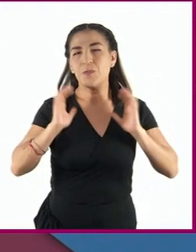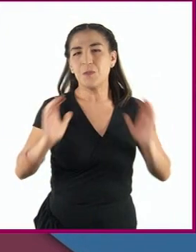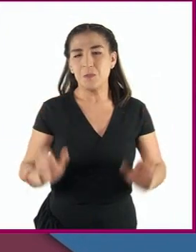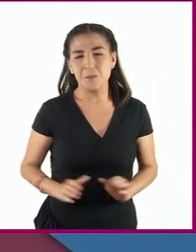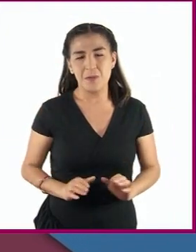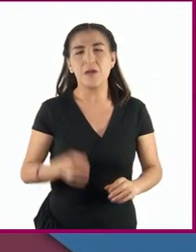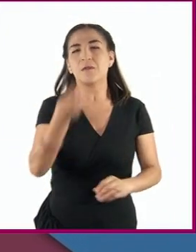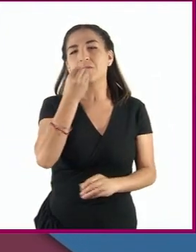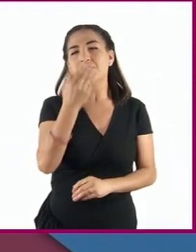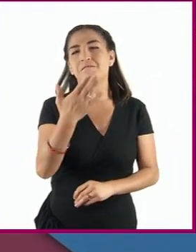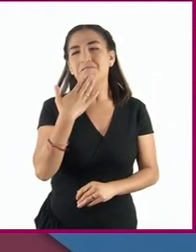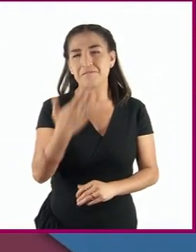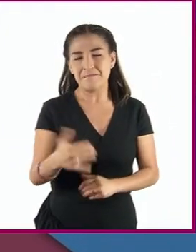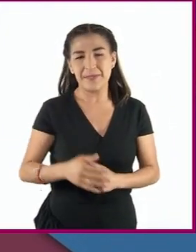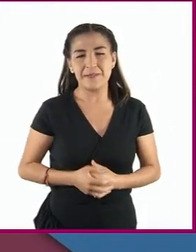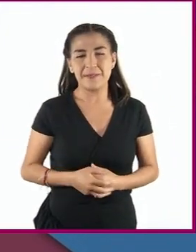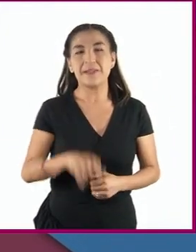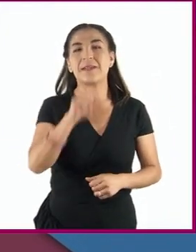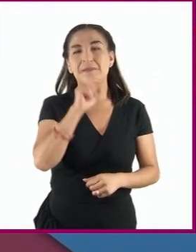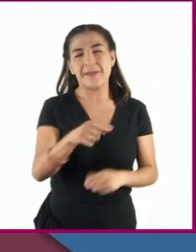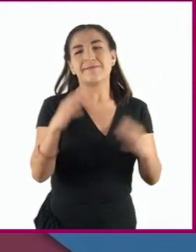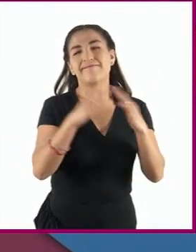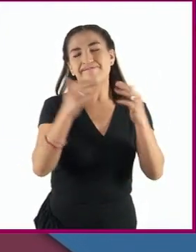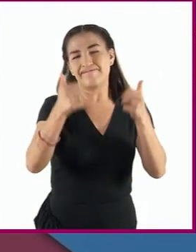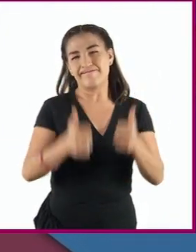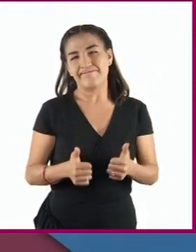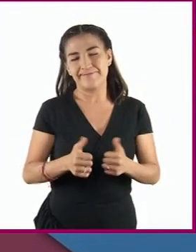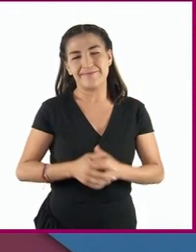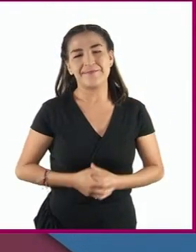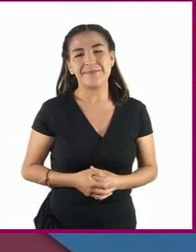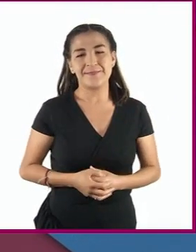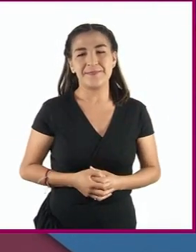una sana alimentación y sobre todo permanecer en casa.